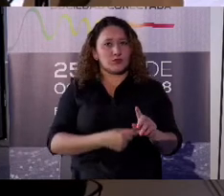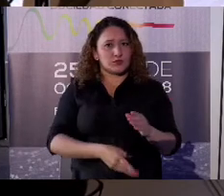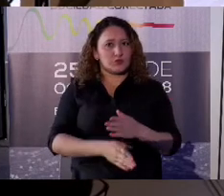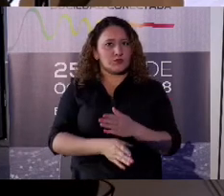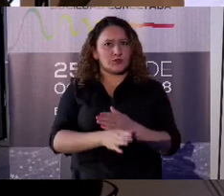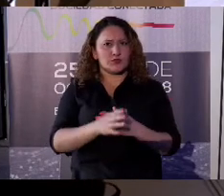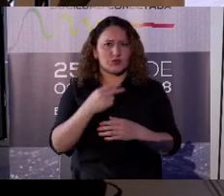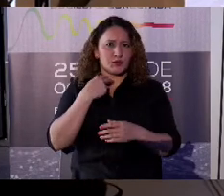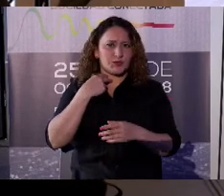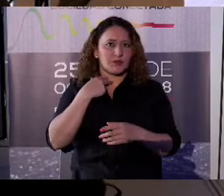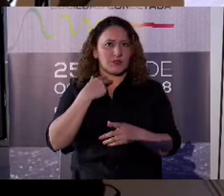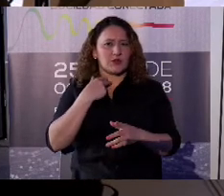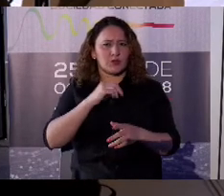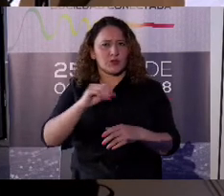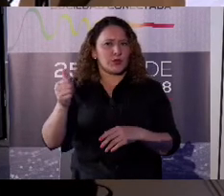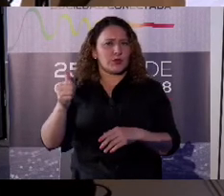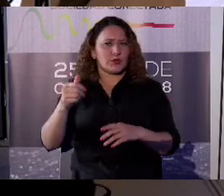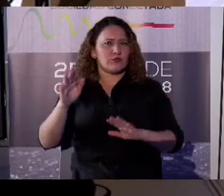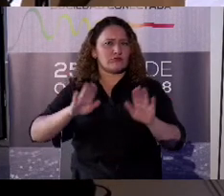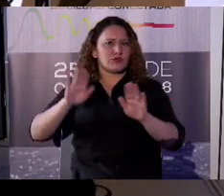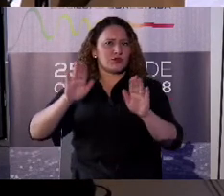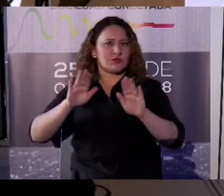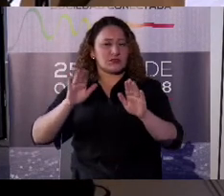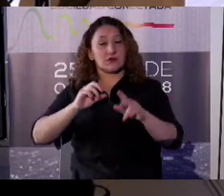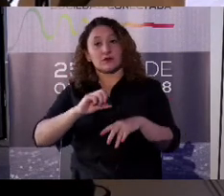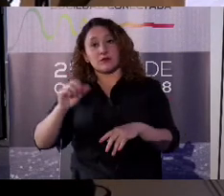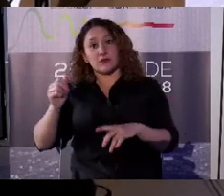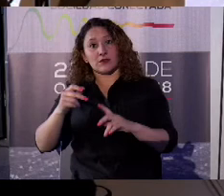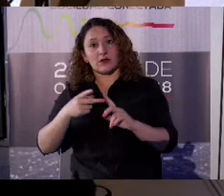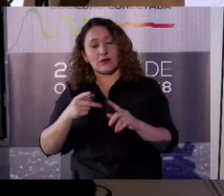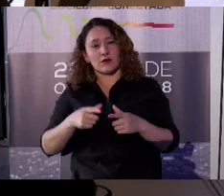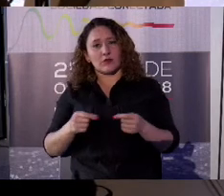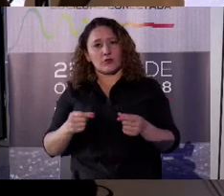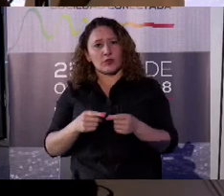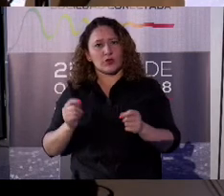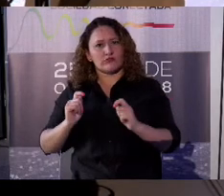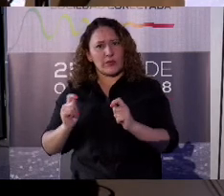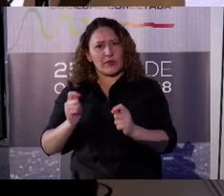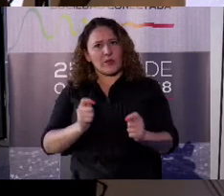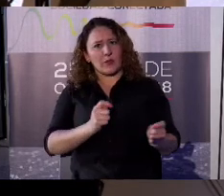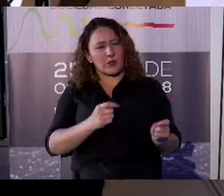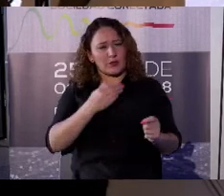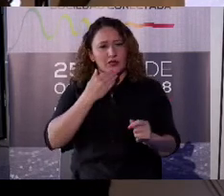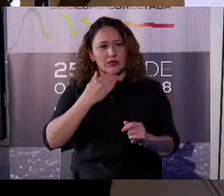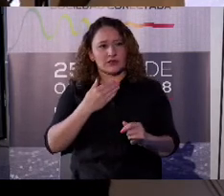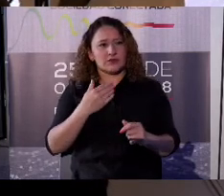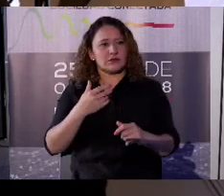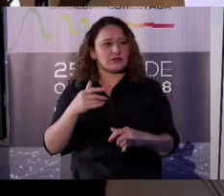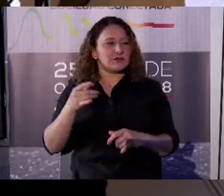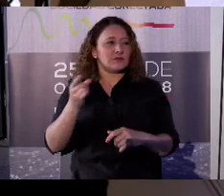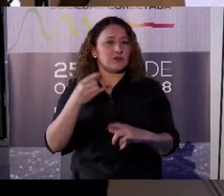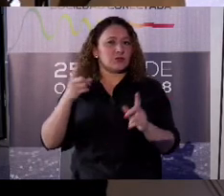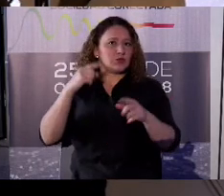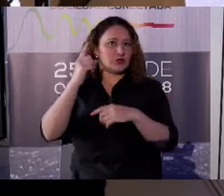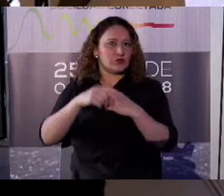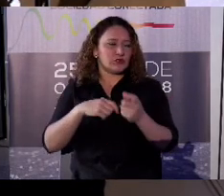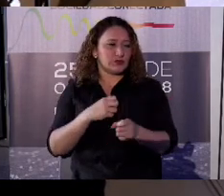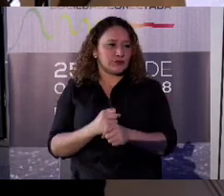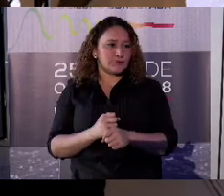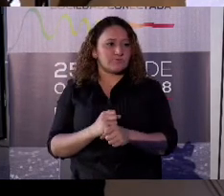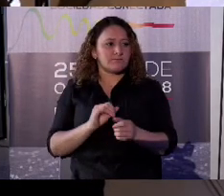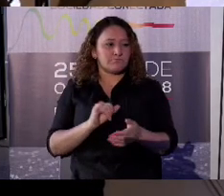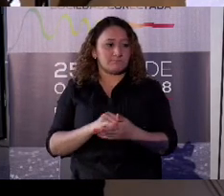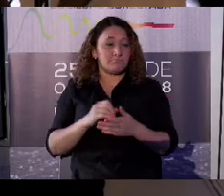en noviembre, con otro bloque de subasta. Y Japón, que asignará licencias en marzo del próximo año. Estos